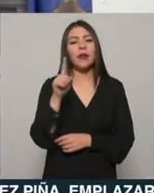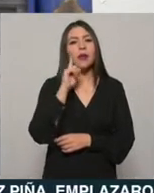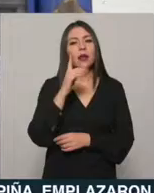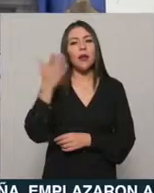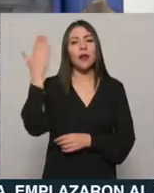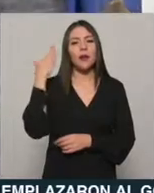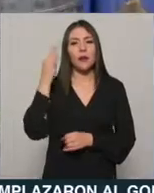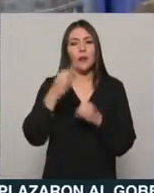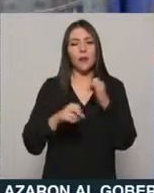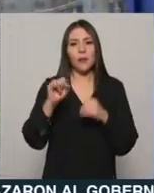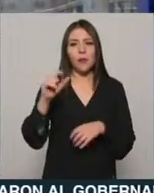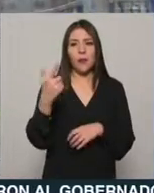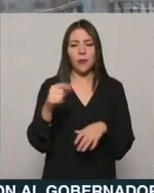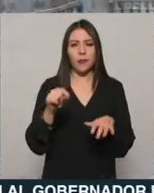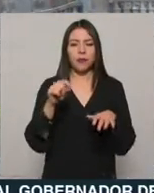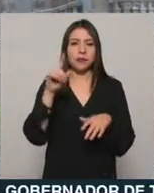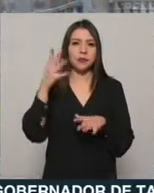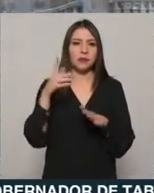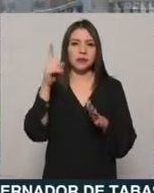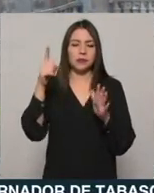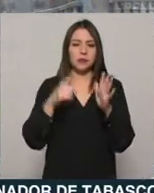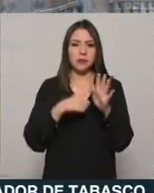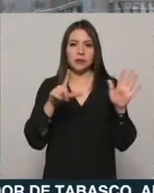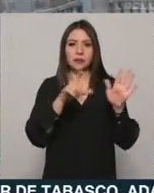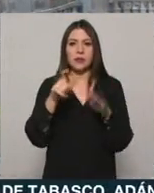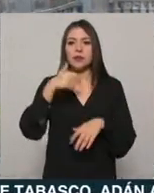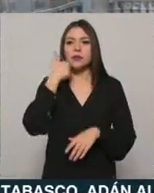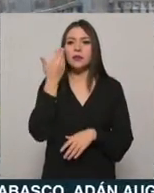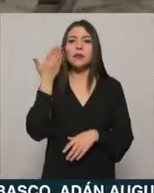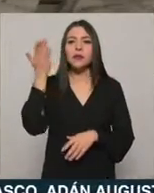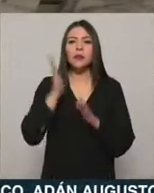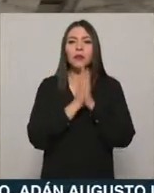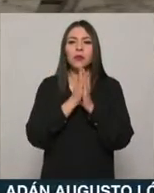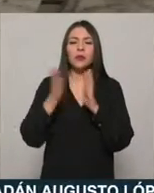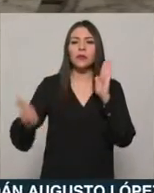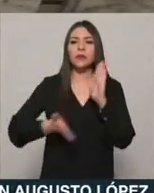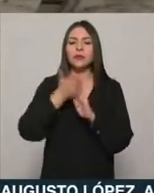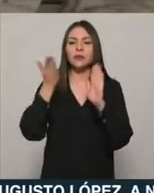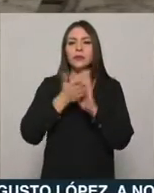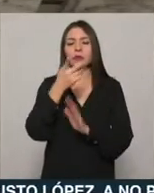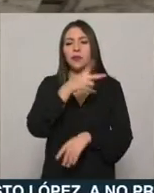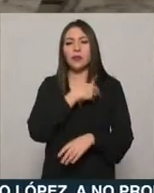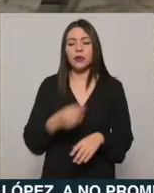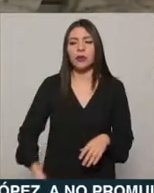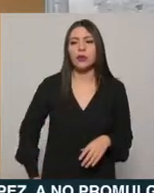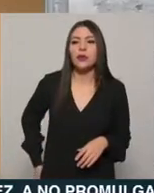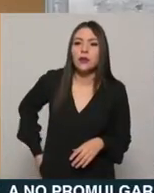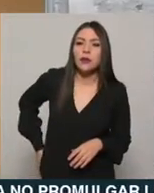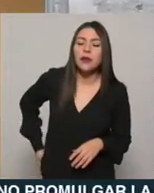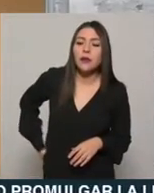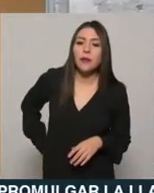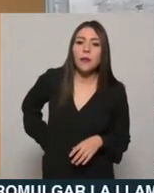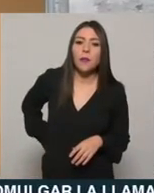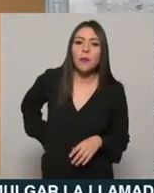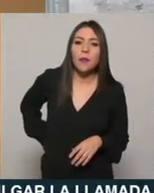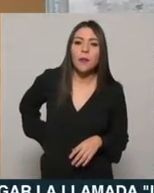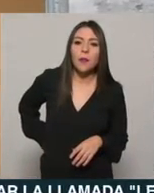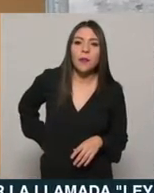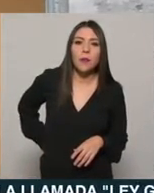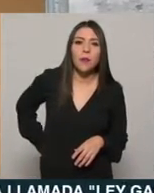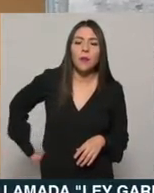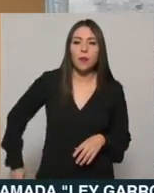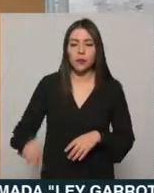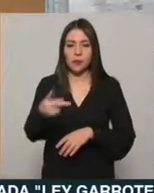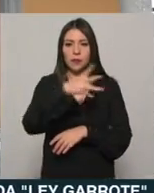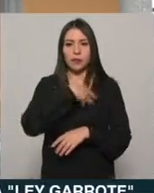del siglo XVIII encargó construir un palacete para su hijo, el conde de Buenavista, don José Gutiérrez del Rivero y Pinillos y